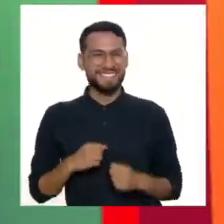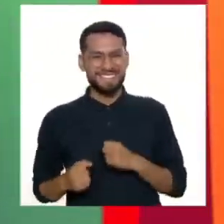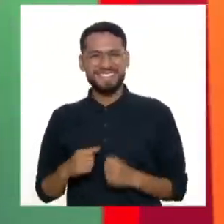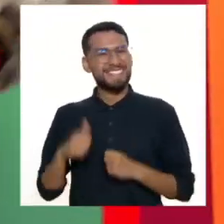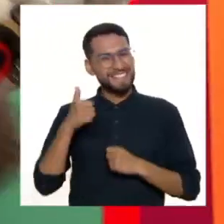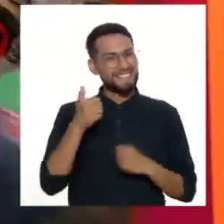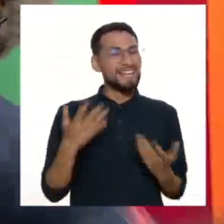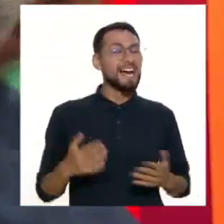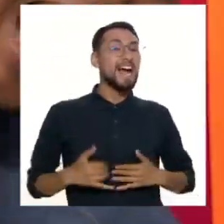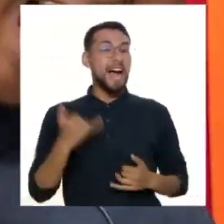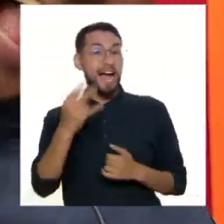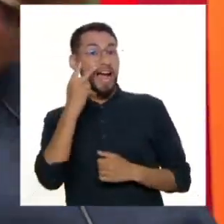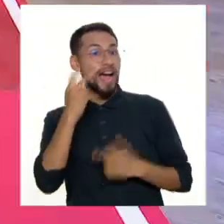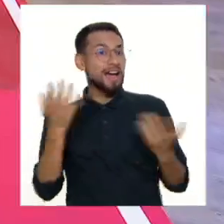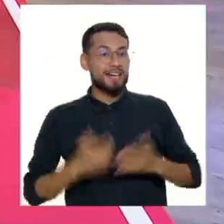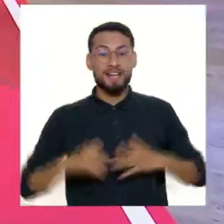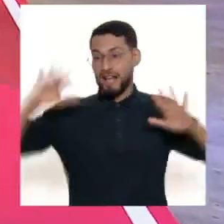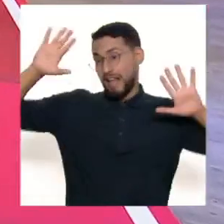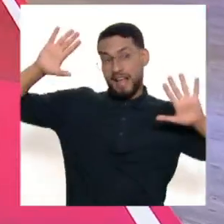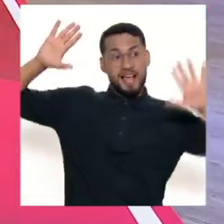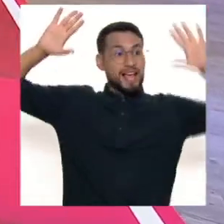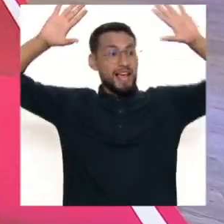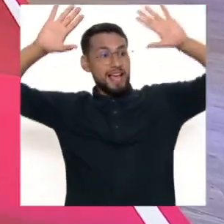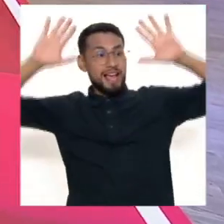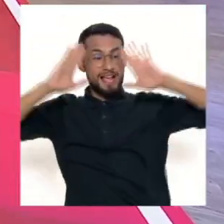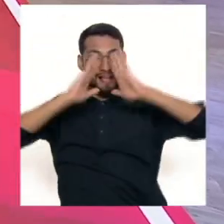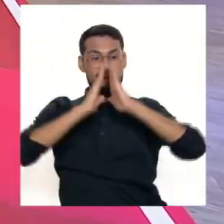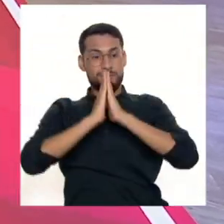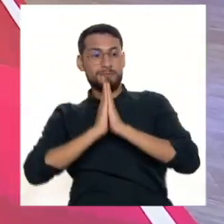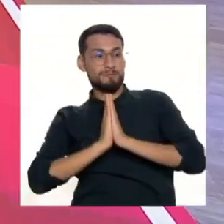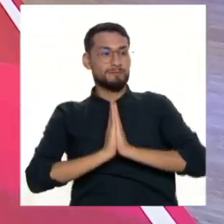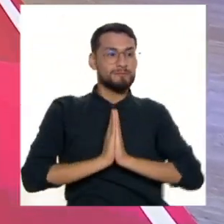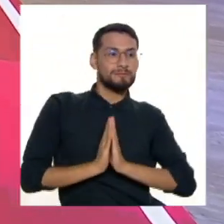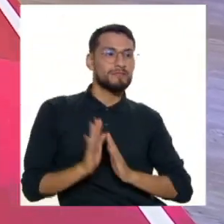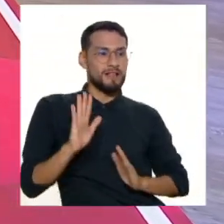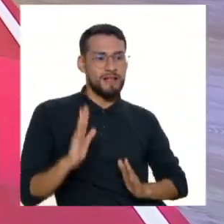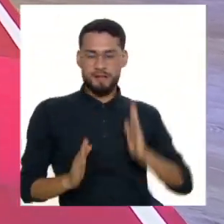vez, míralo. Vamos a llevar los bracitos arriba.